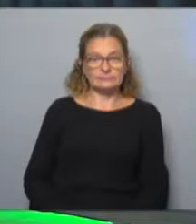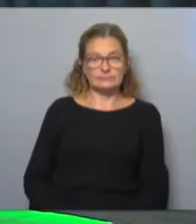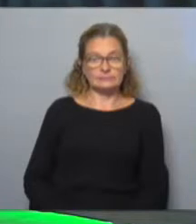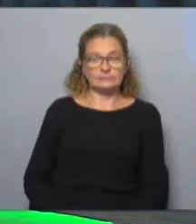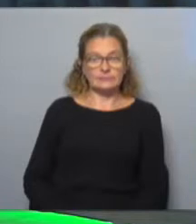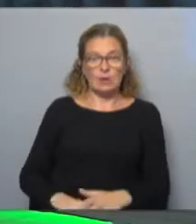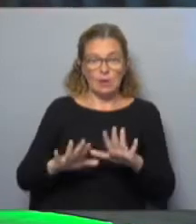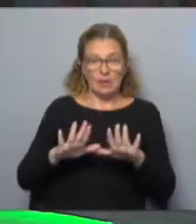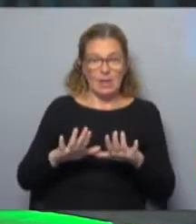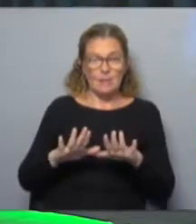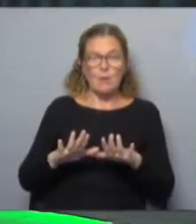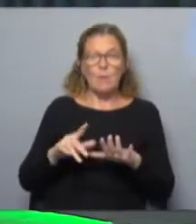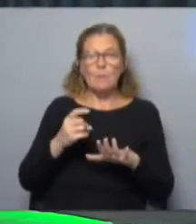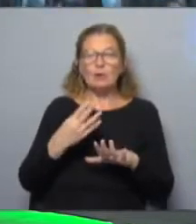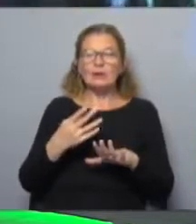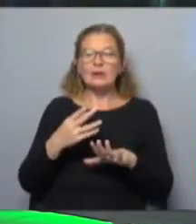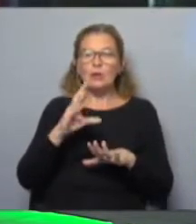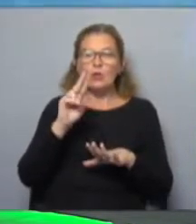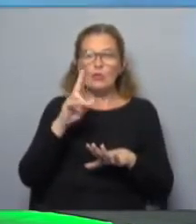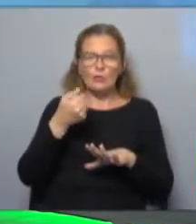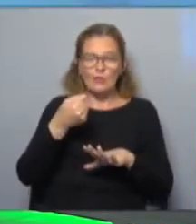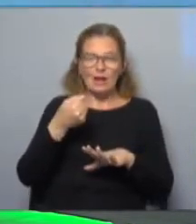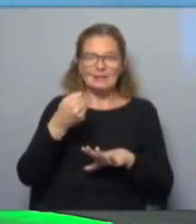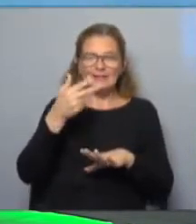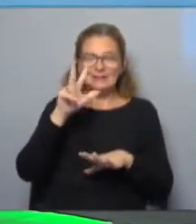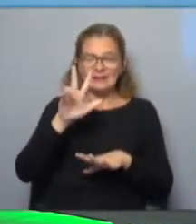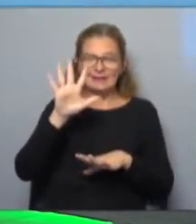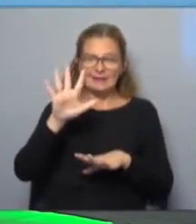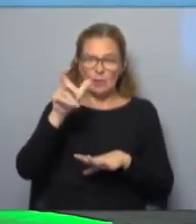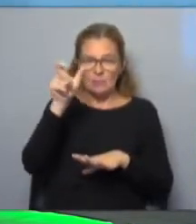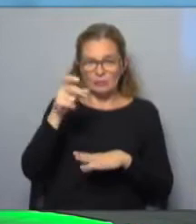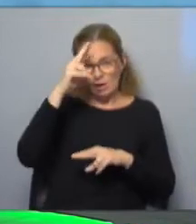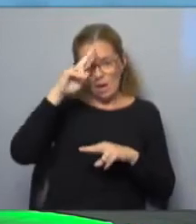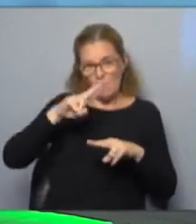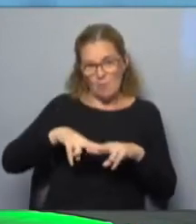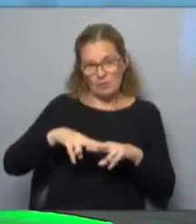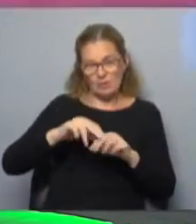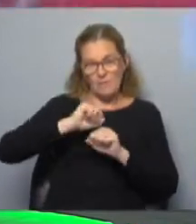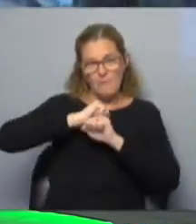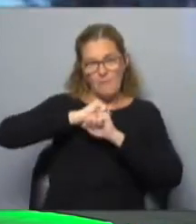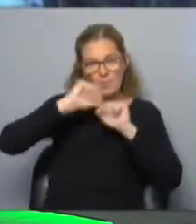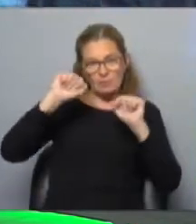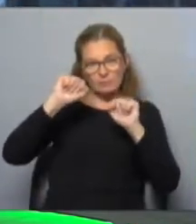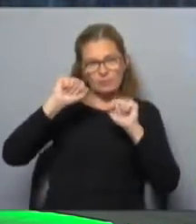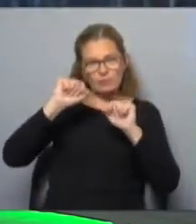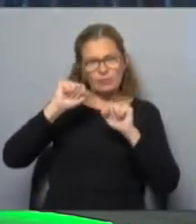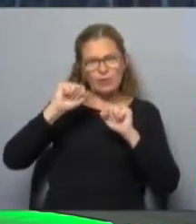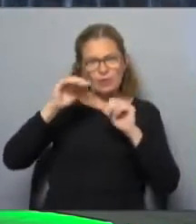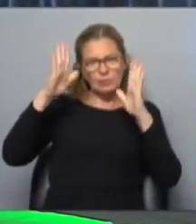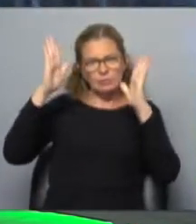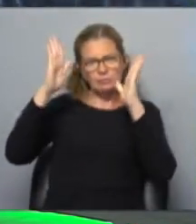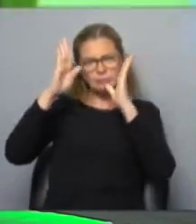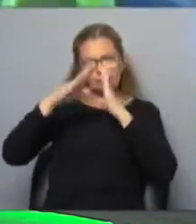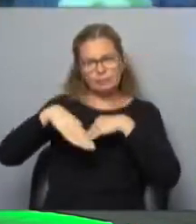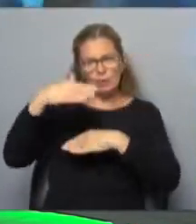Y nos quedamos en Cuba porque hasta el momento son 35 las personas muertas en la explosión y posterior derrumbe del